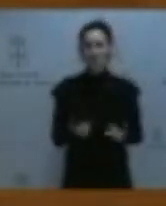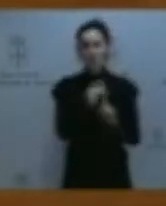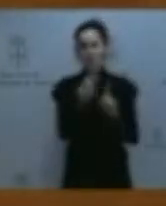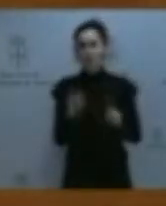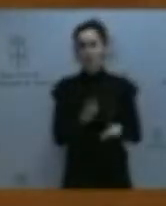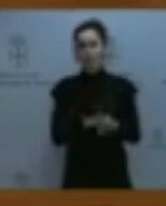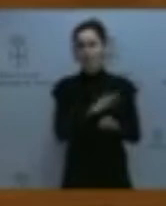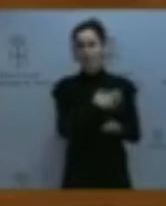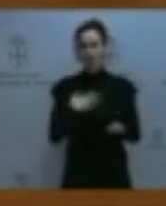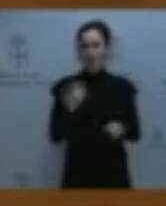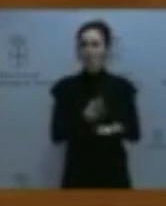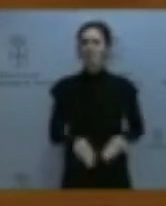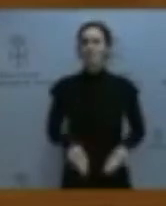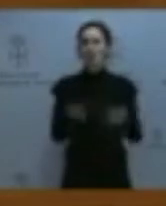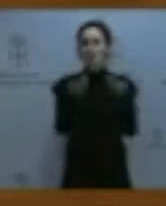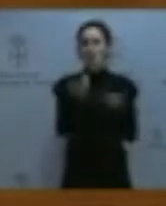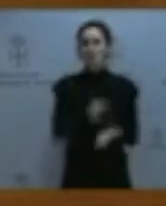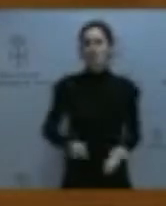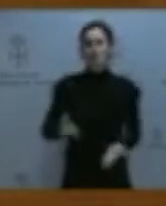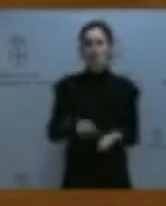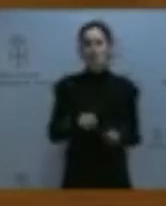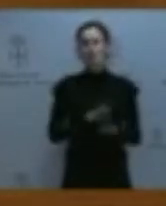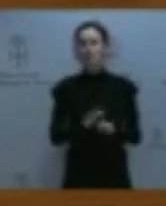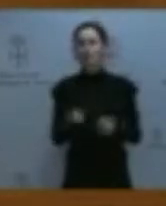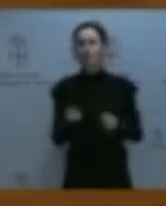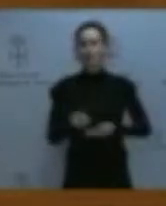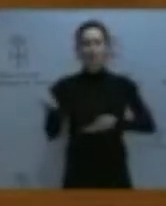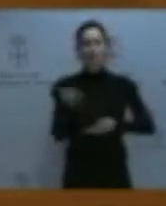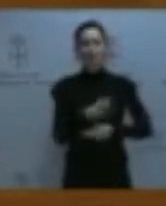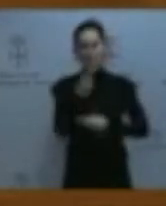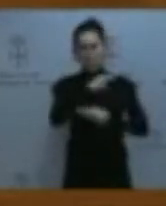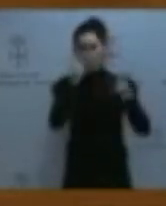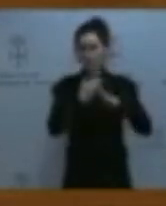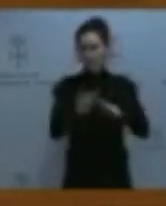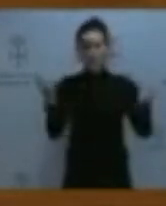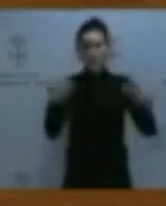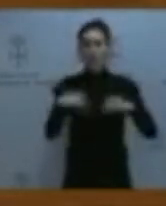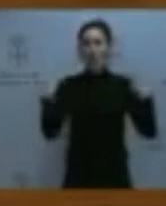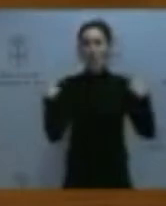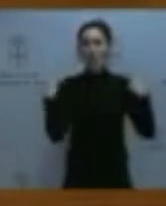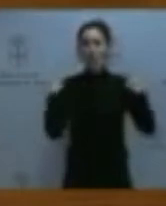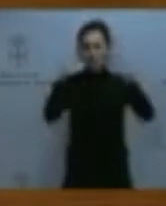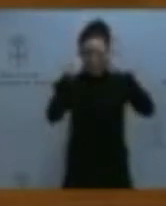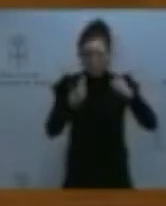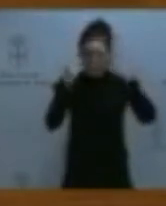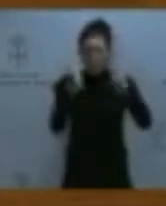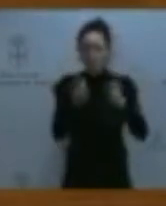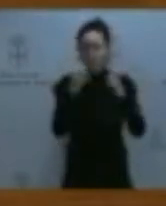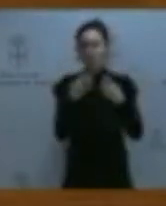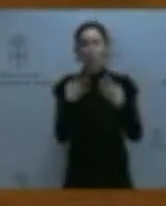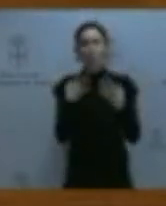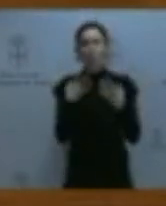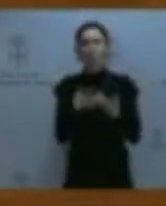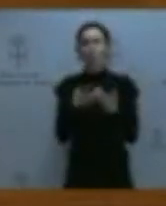subir impuestos para corregir unos ingresos públicos insuficientes, la agencia tributaria enfoca sus esfuerzos en la lucha contra el fraude fiscal